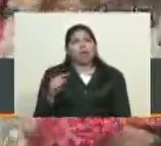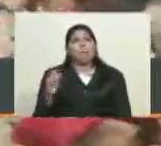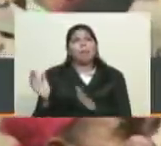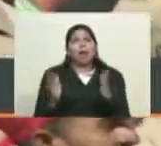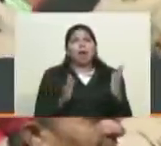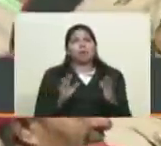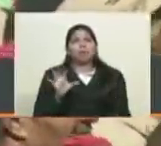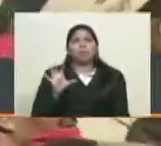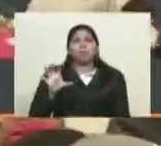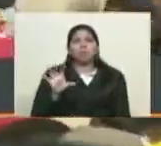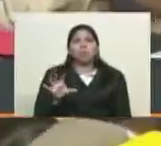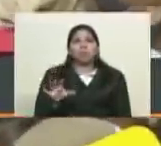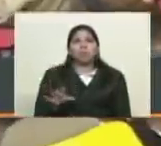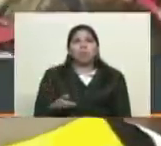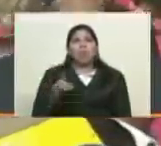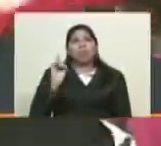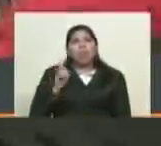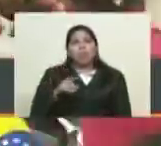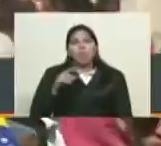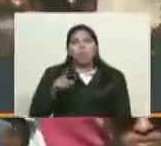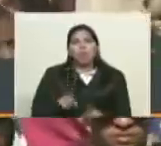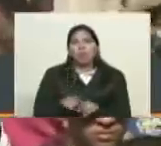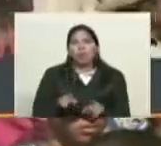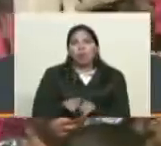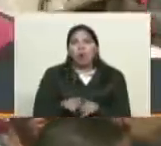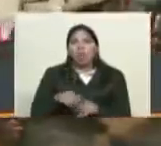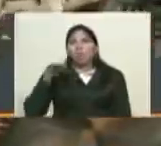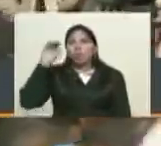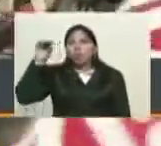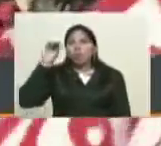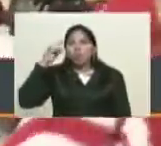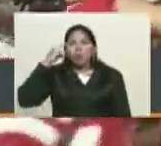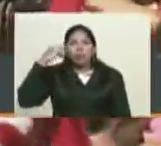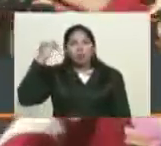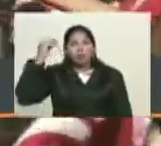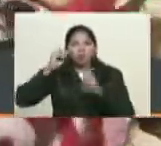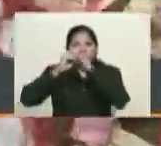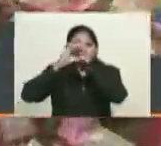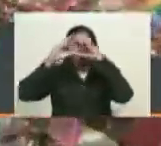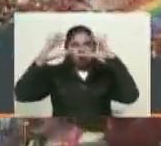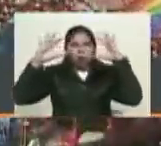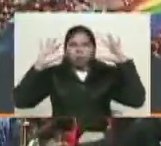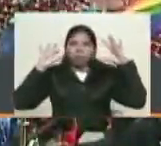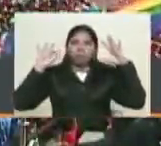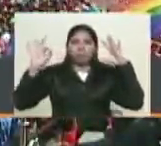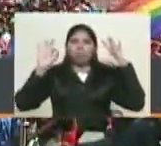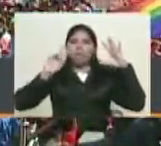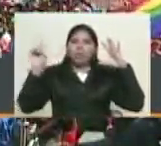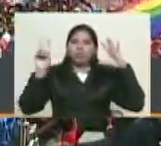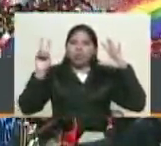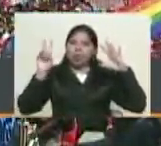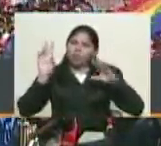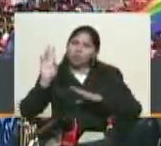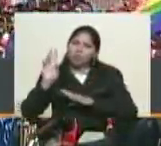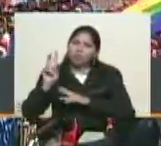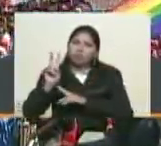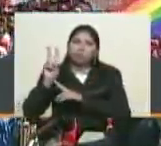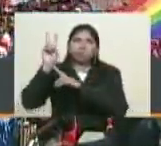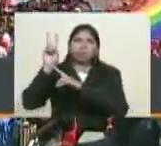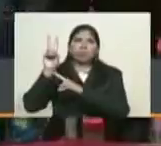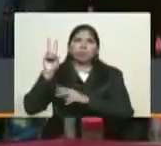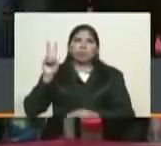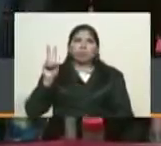y tenemos que visualizar el horizonte hacia el futuro. Plan de la Patria